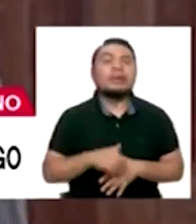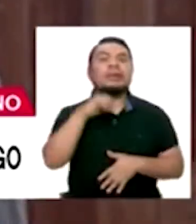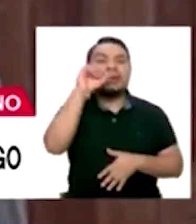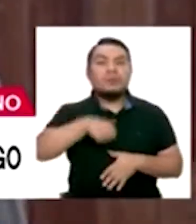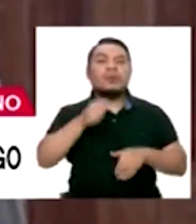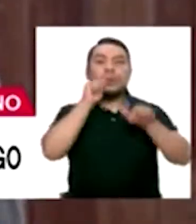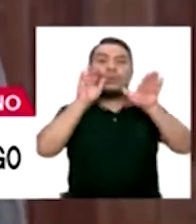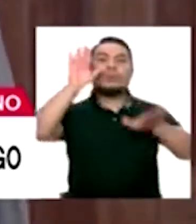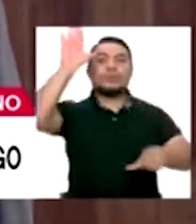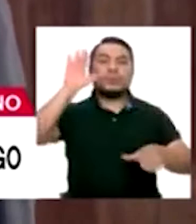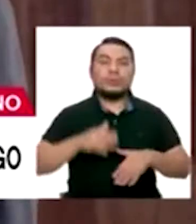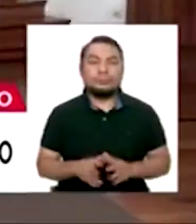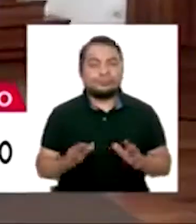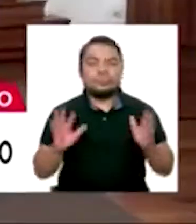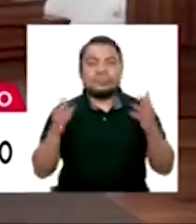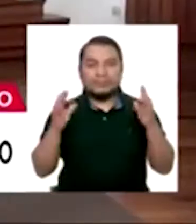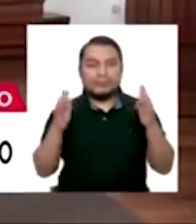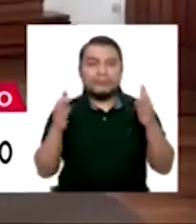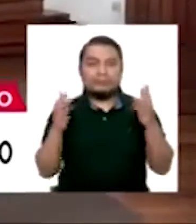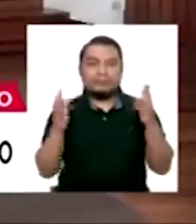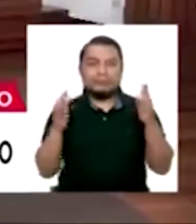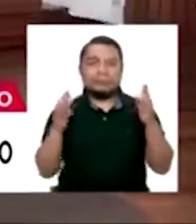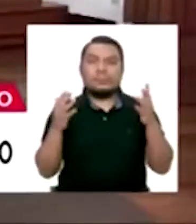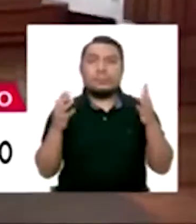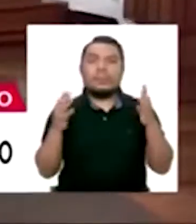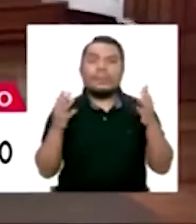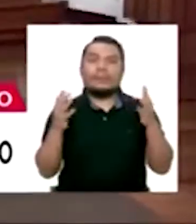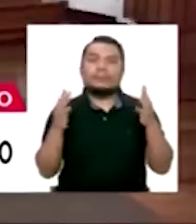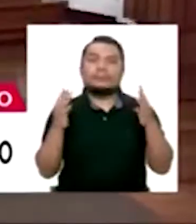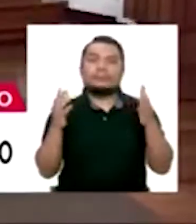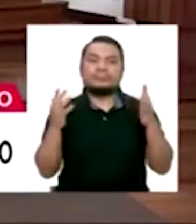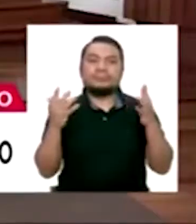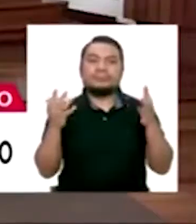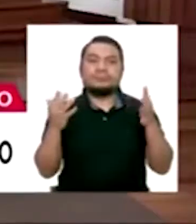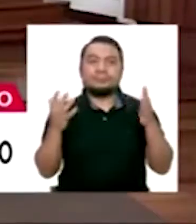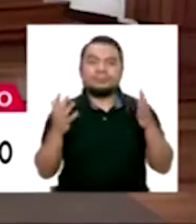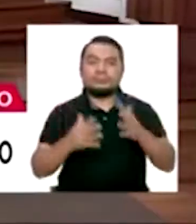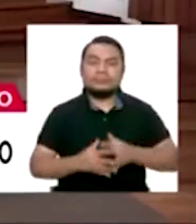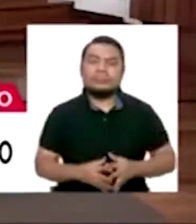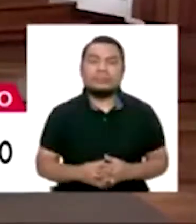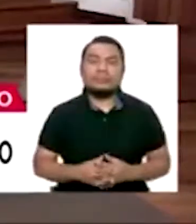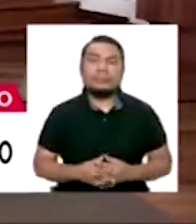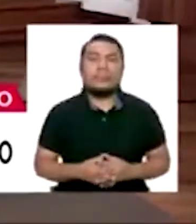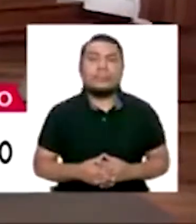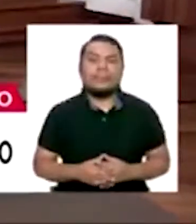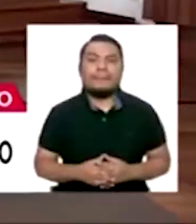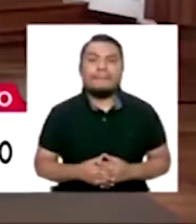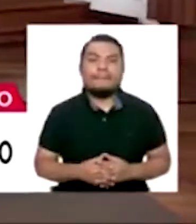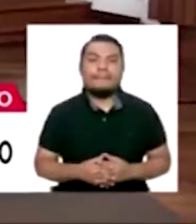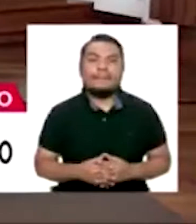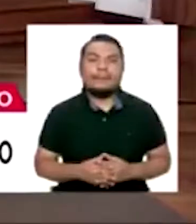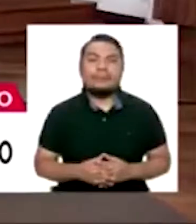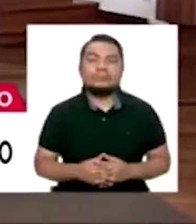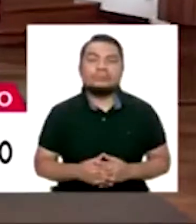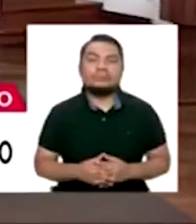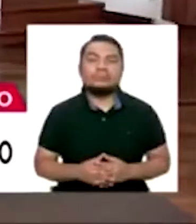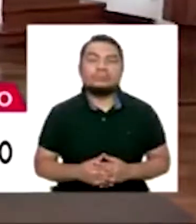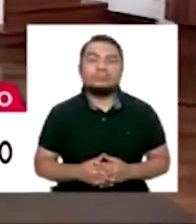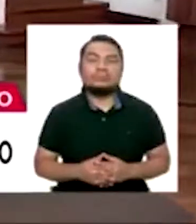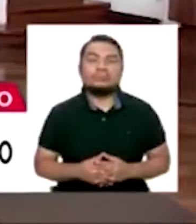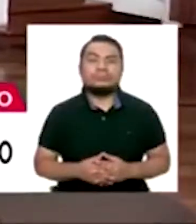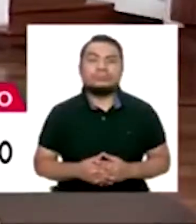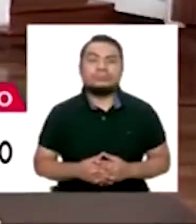sector, egresado de la Universidad Nacional Agraria La Molina, con amplia experiencia en temas de gestión ambiental, de conflictos